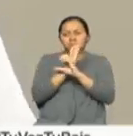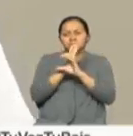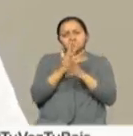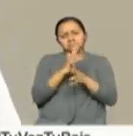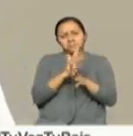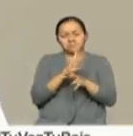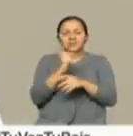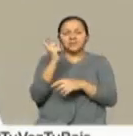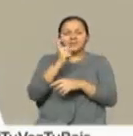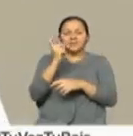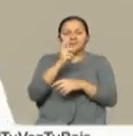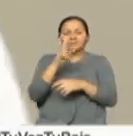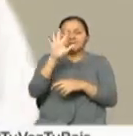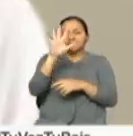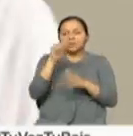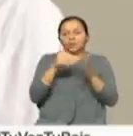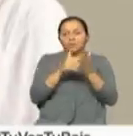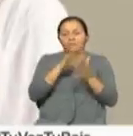solo se necesitan